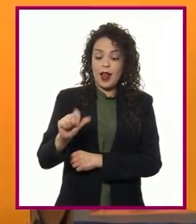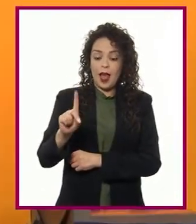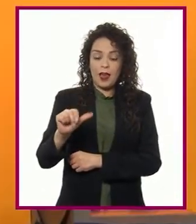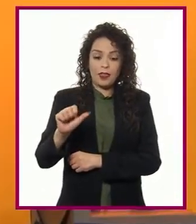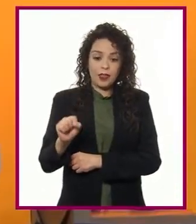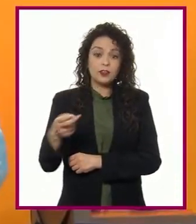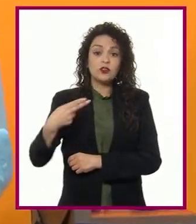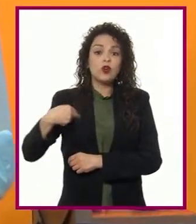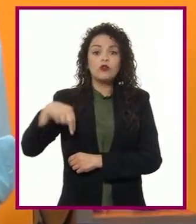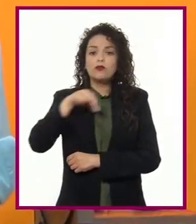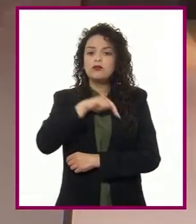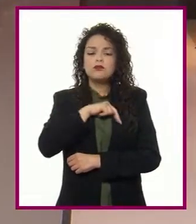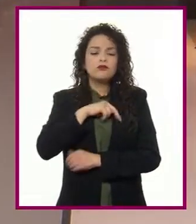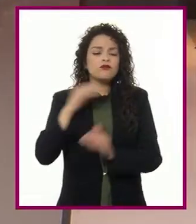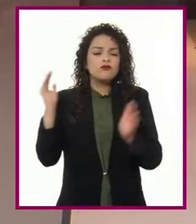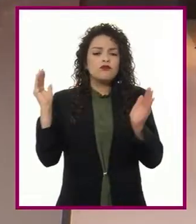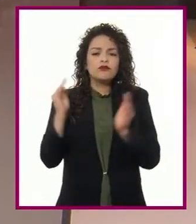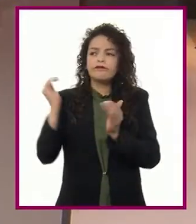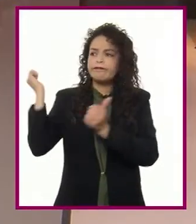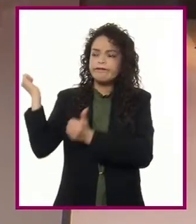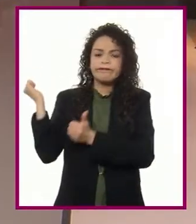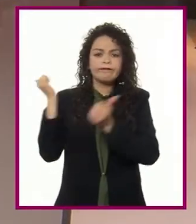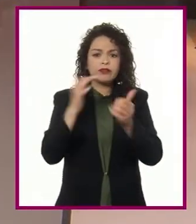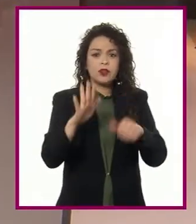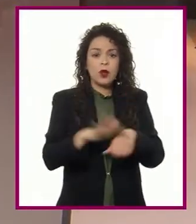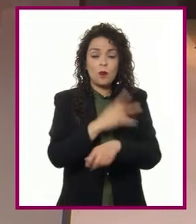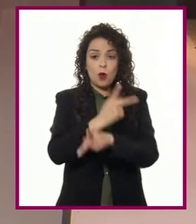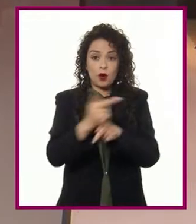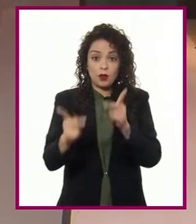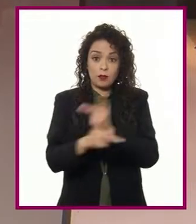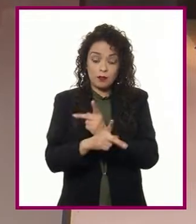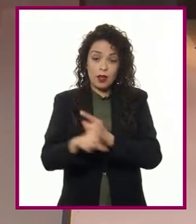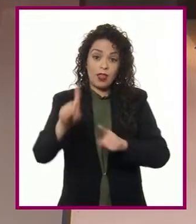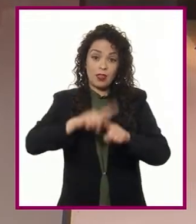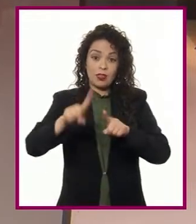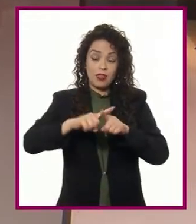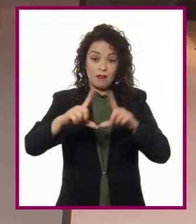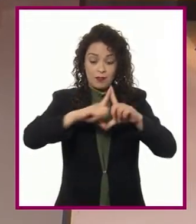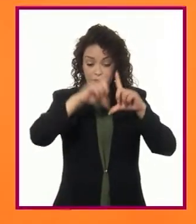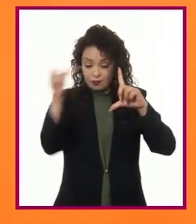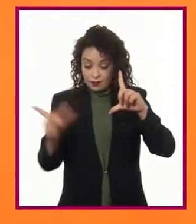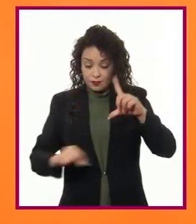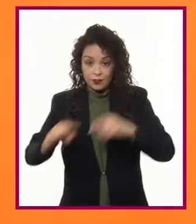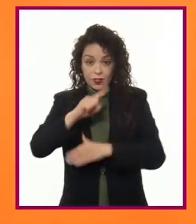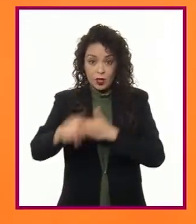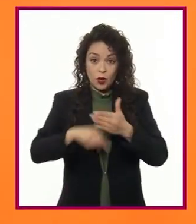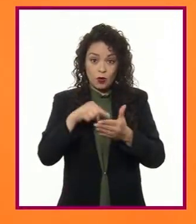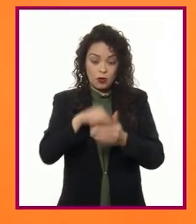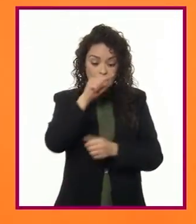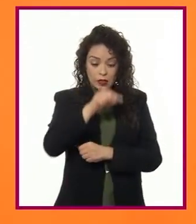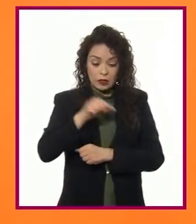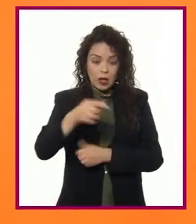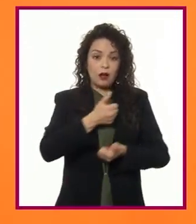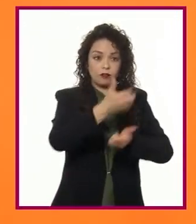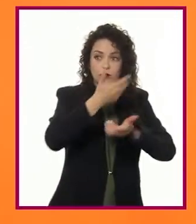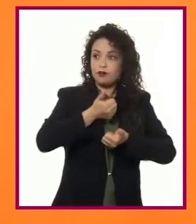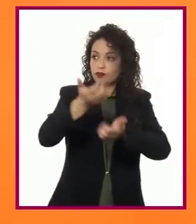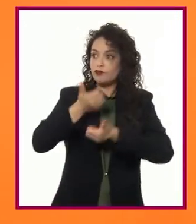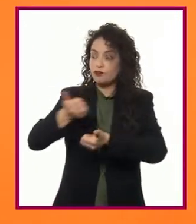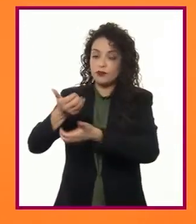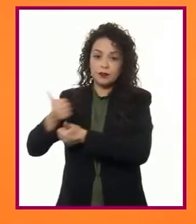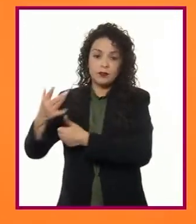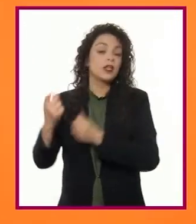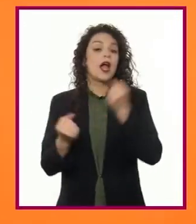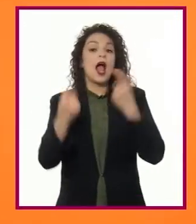llega una porción, pues todos los productos se distribuyen en gran parte de nuestro territorio nacional. Algunos de ellos solo